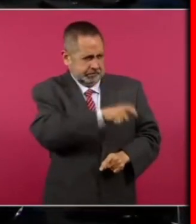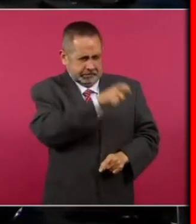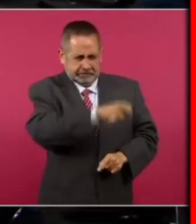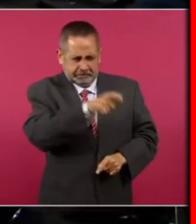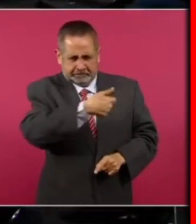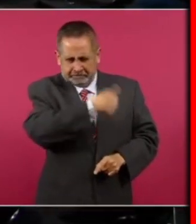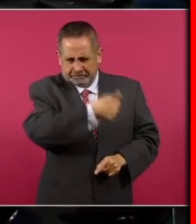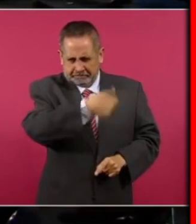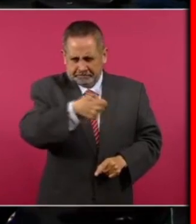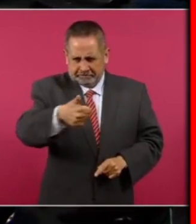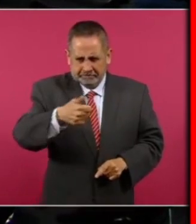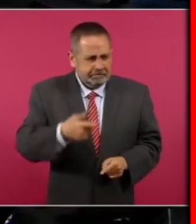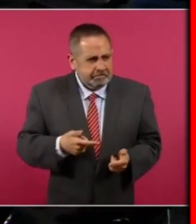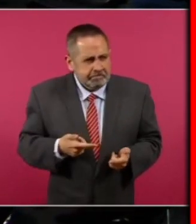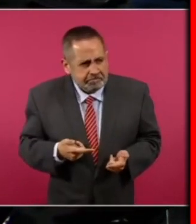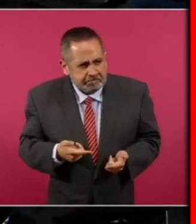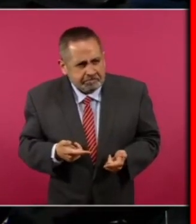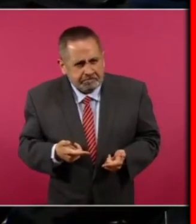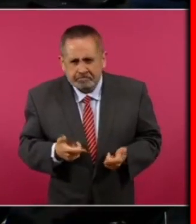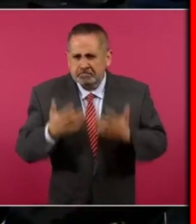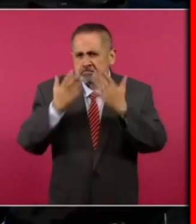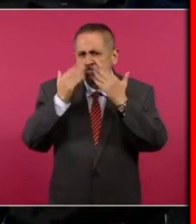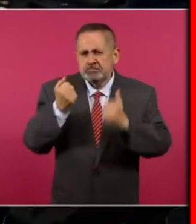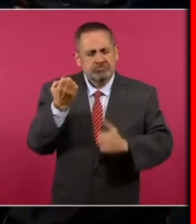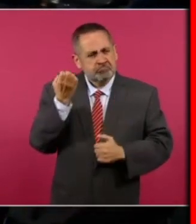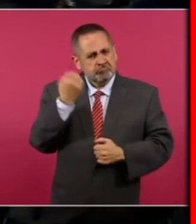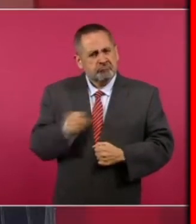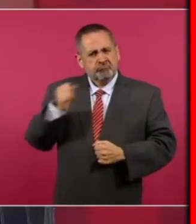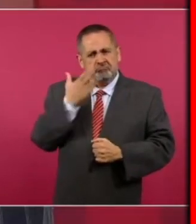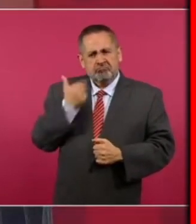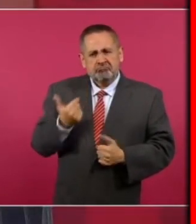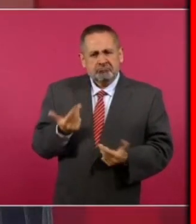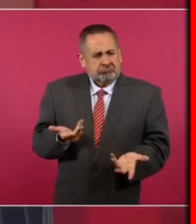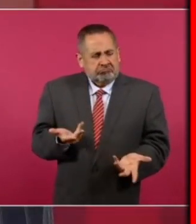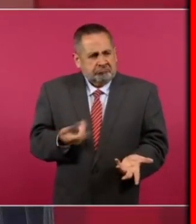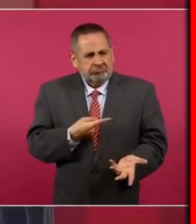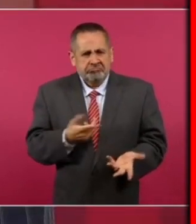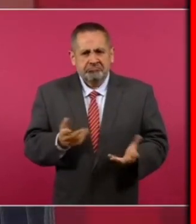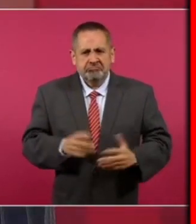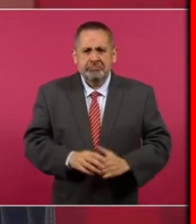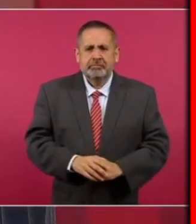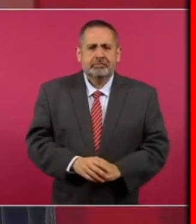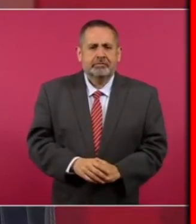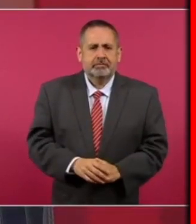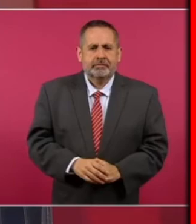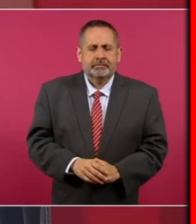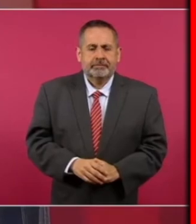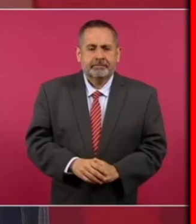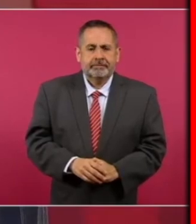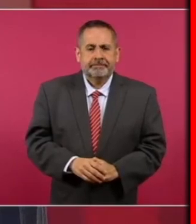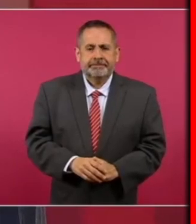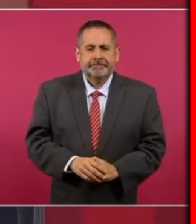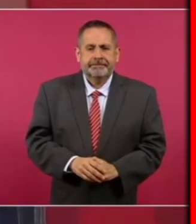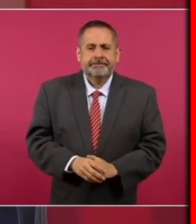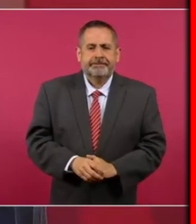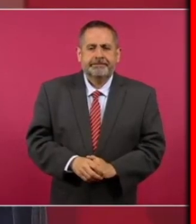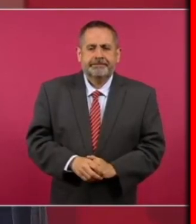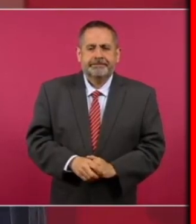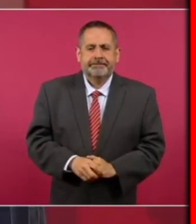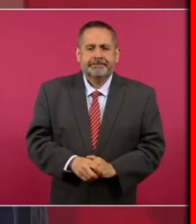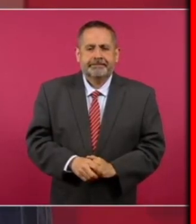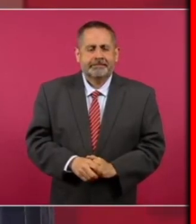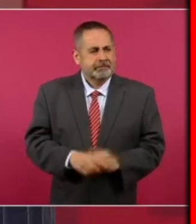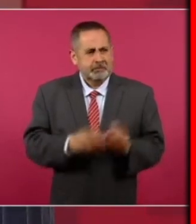un 200% y su gobierno del presidente López Obrador, el gobierno de la Cuarta Transformación,